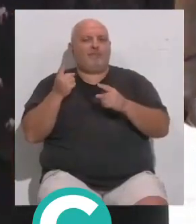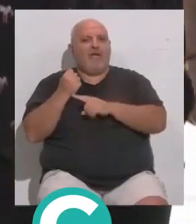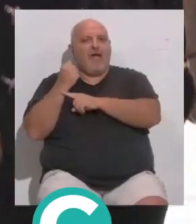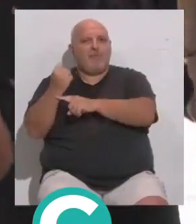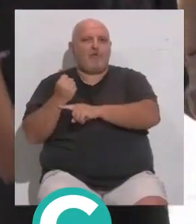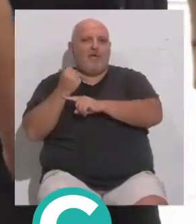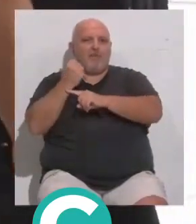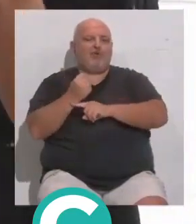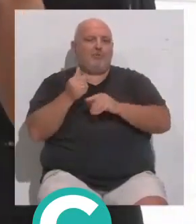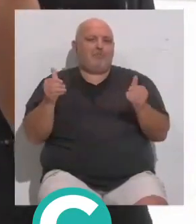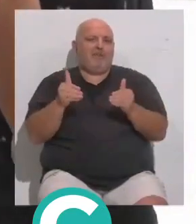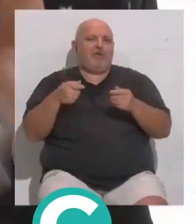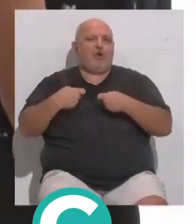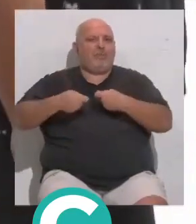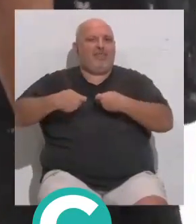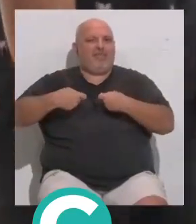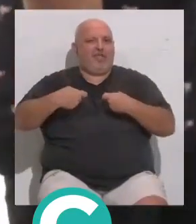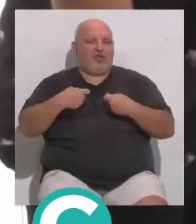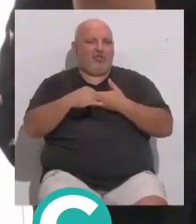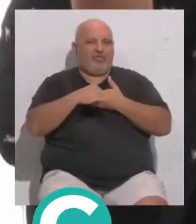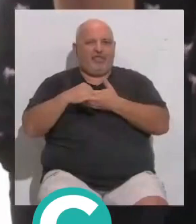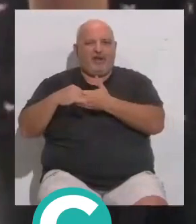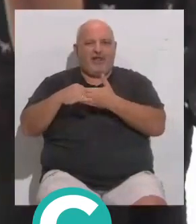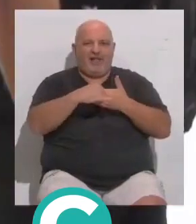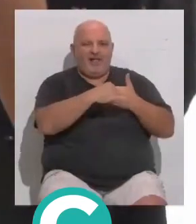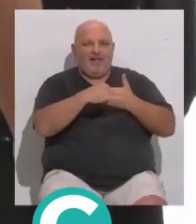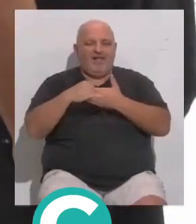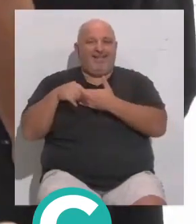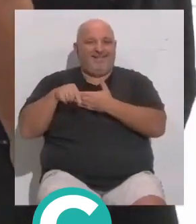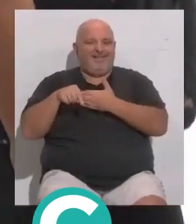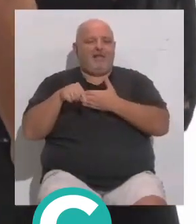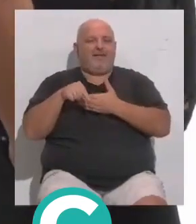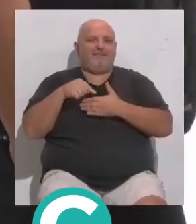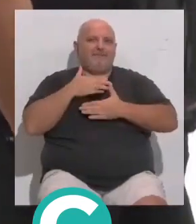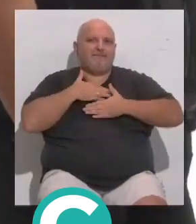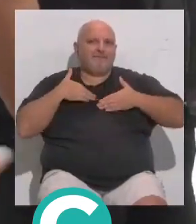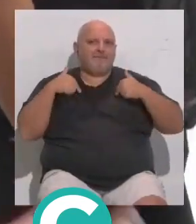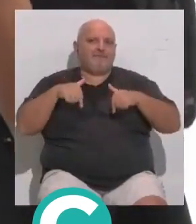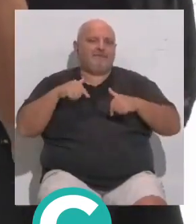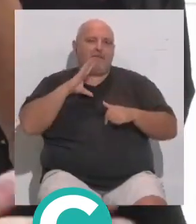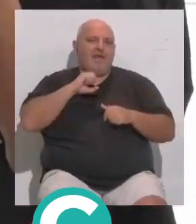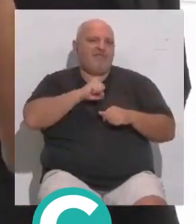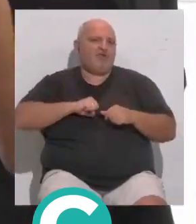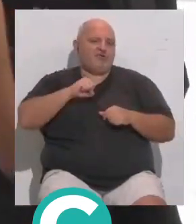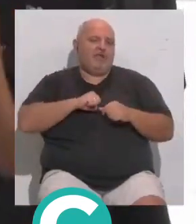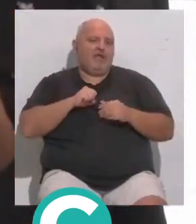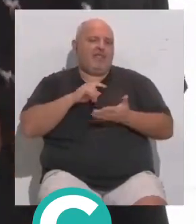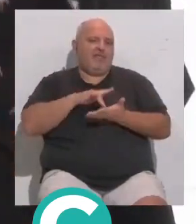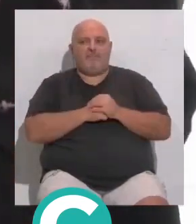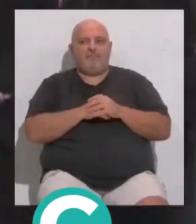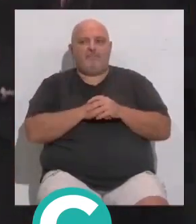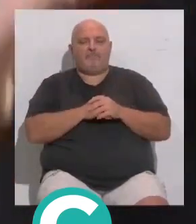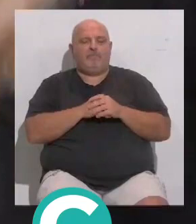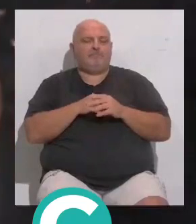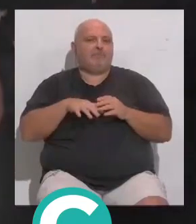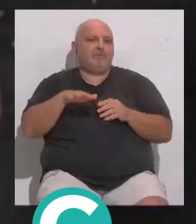apoyo al comercio local, al comercio de proximidad, al comercio de cercanía, y nos parecía que una manera maravillosa de celebrar este día, ¿no?, y qué